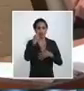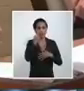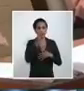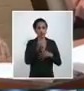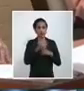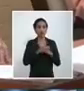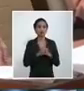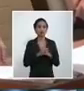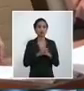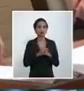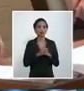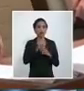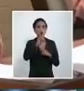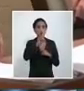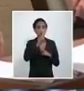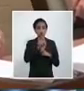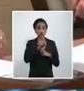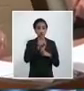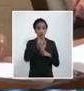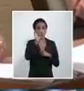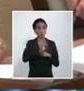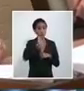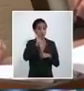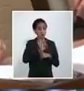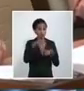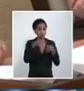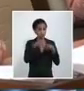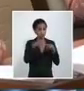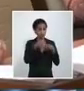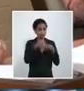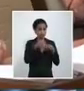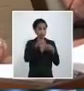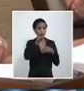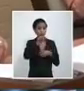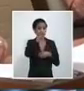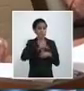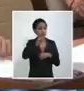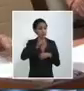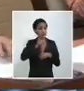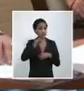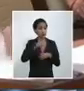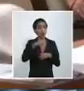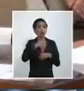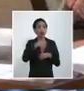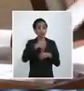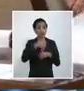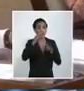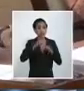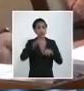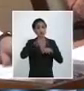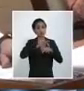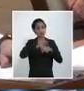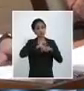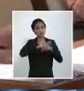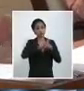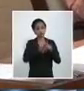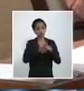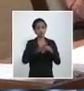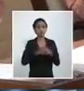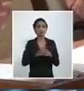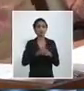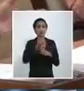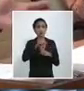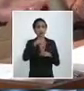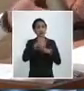han sido vistos el 91% de los casos que fueron identificados. Ahí, eso se hace una